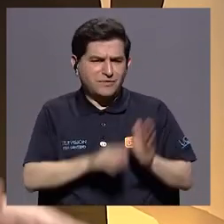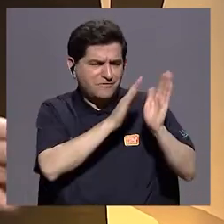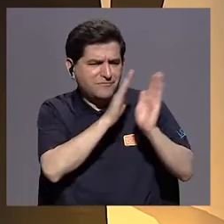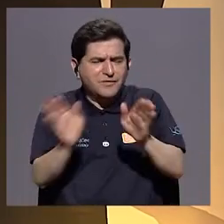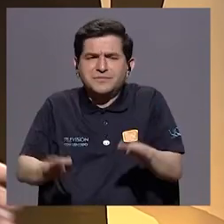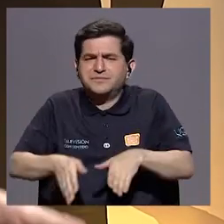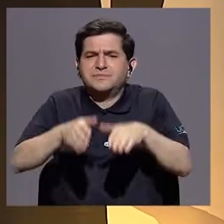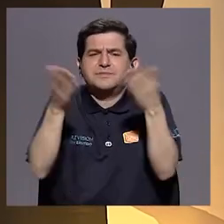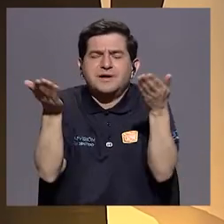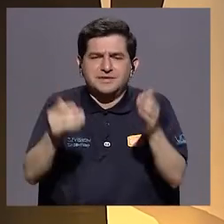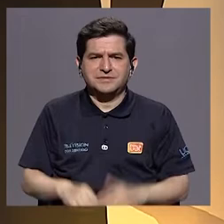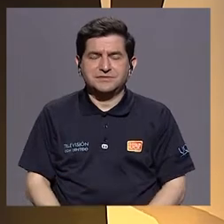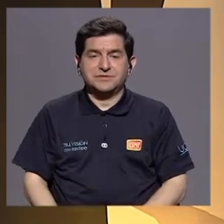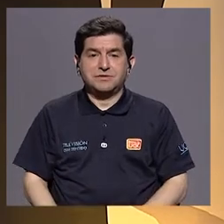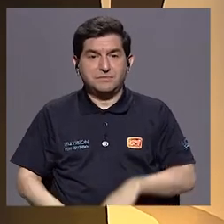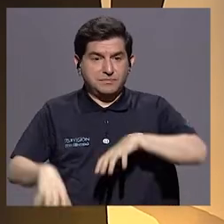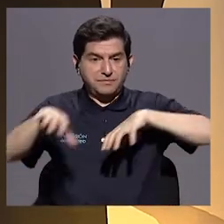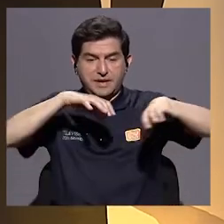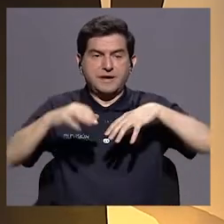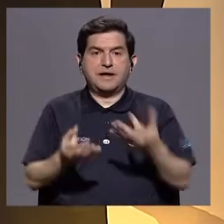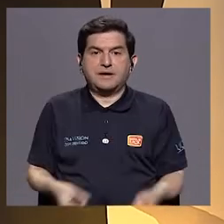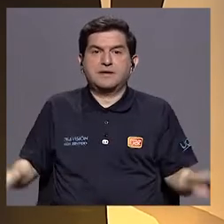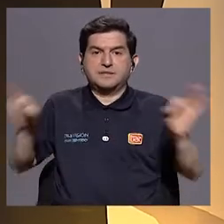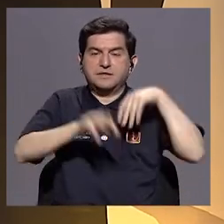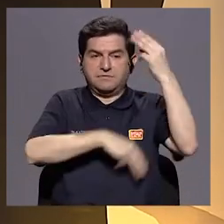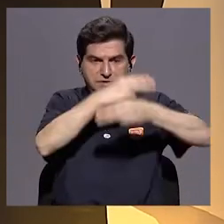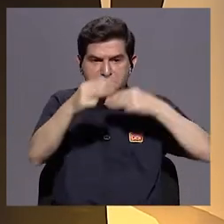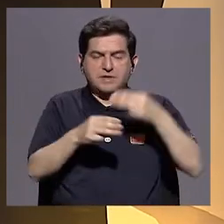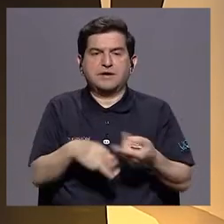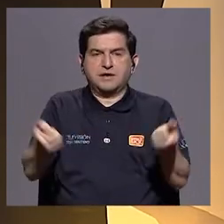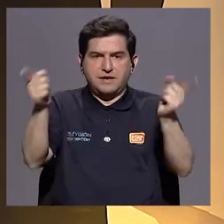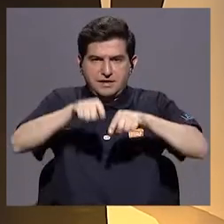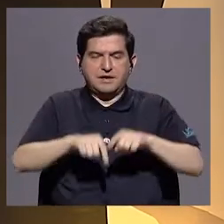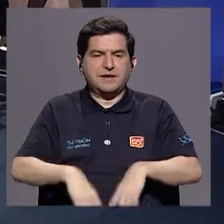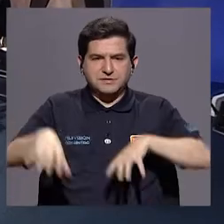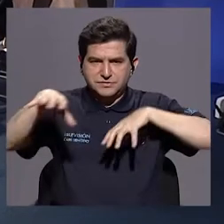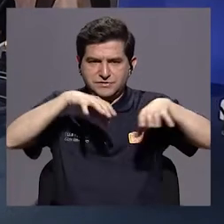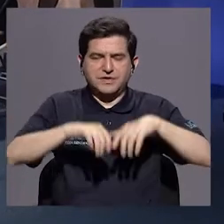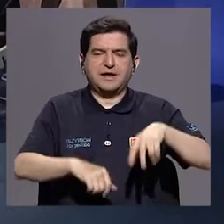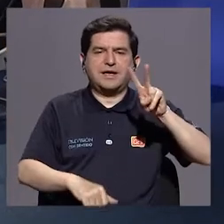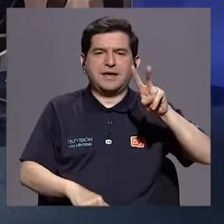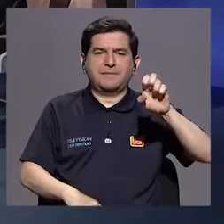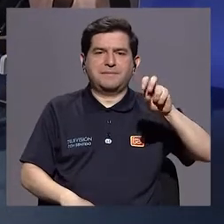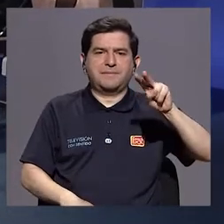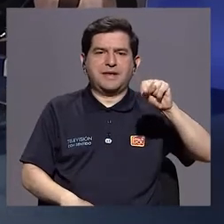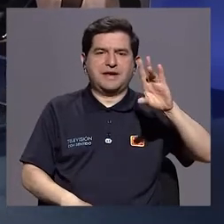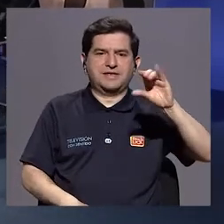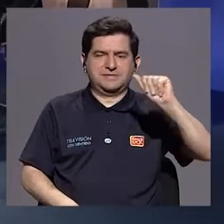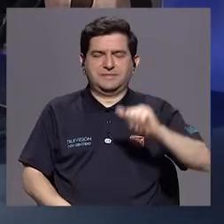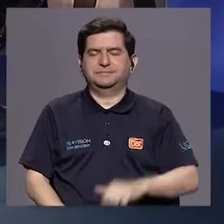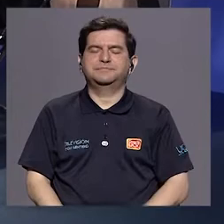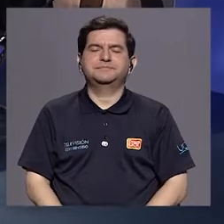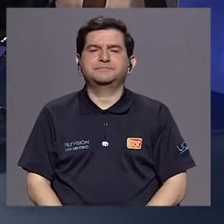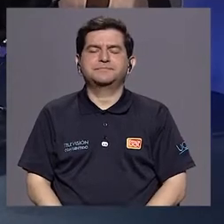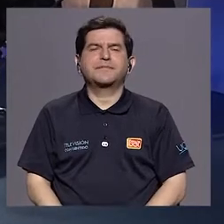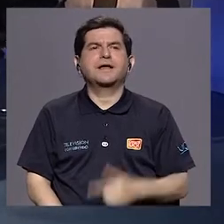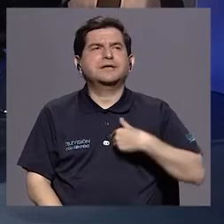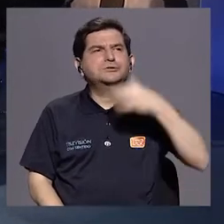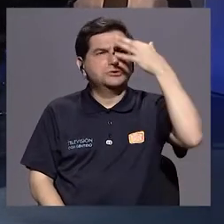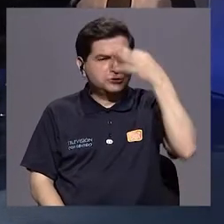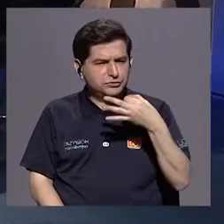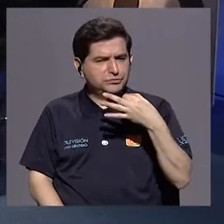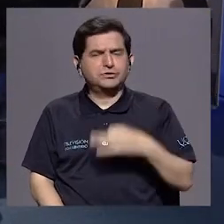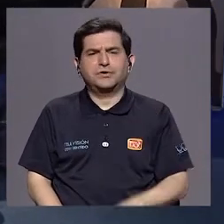para llegar a un evento tan importante a nivel mundial como lo es la bienal de venecia sí claro vamos a ver creo que